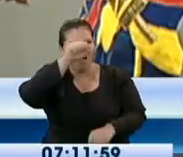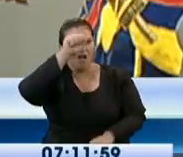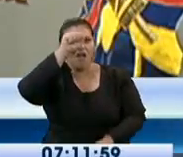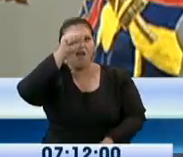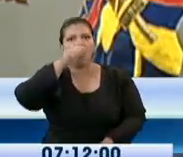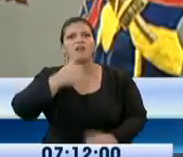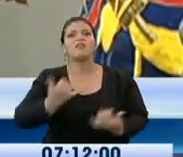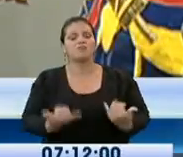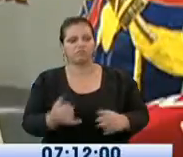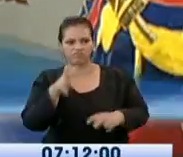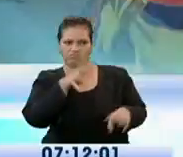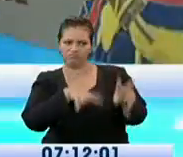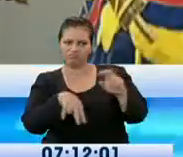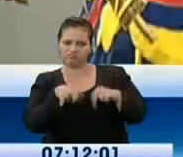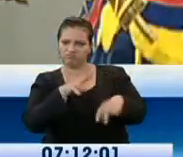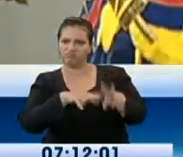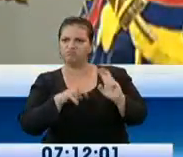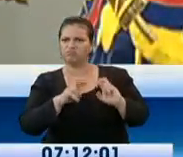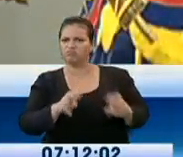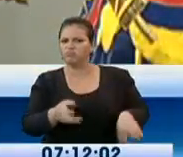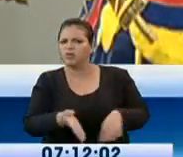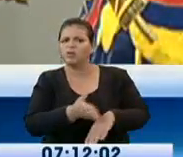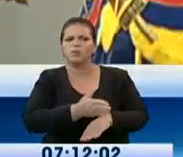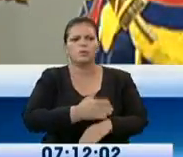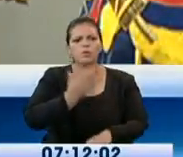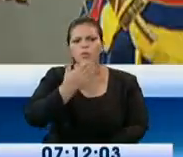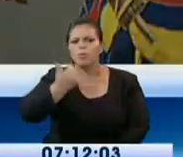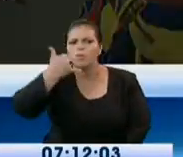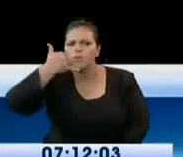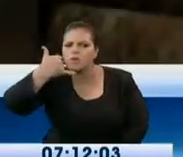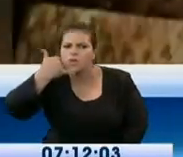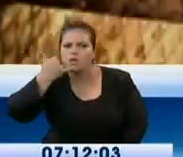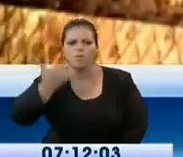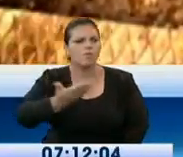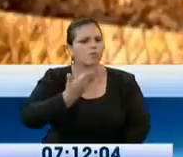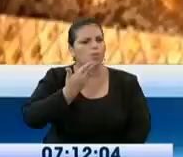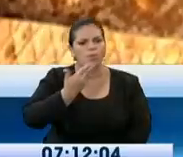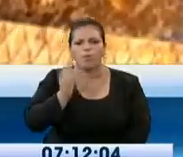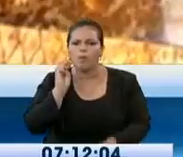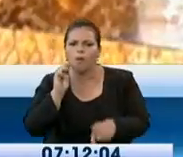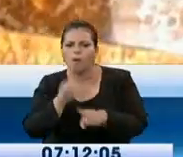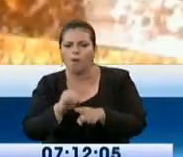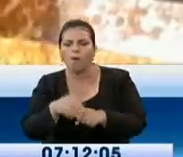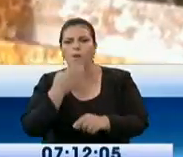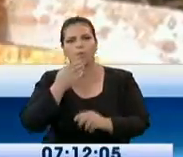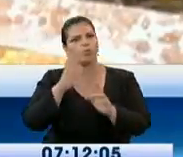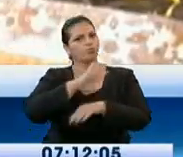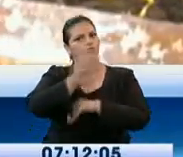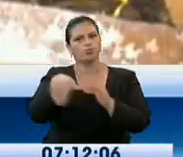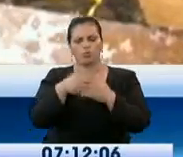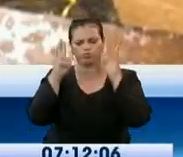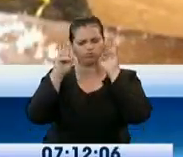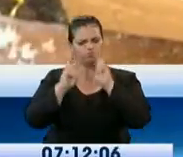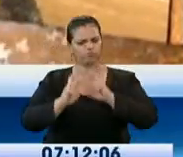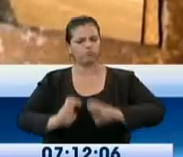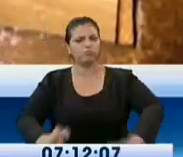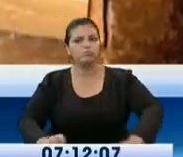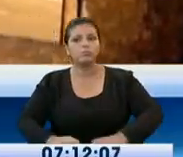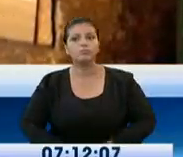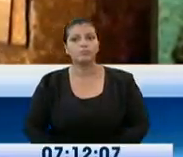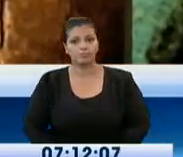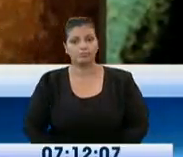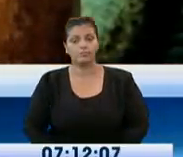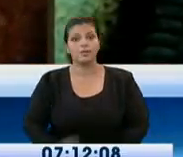con los registros y también los mensajes solicitando las cantidades de dinero. Además, se informó sobre el decomiso de 400 kilos de droga en